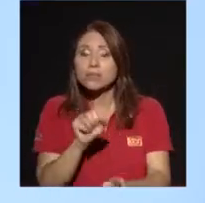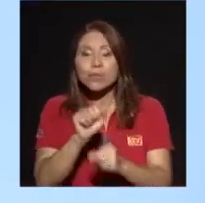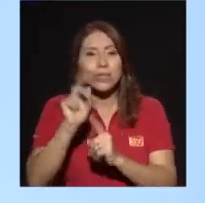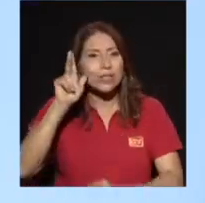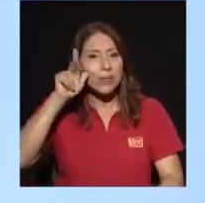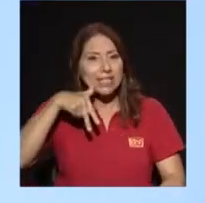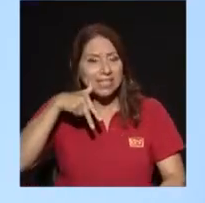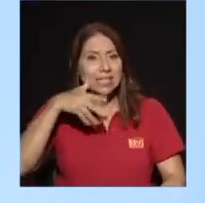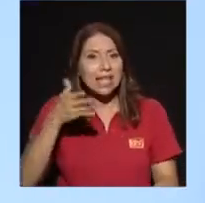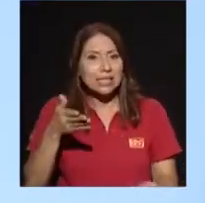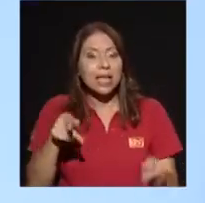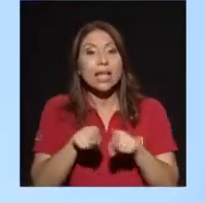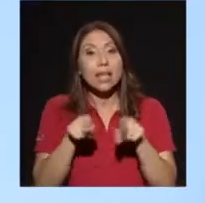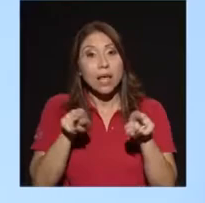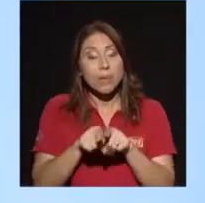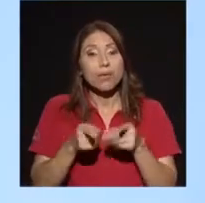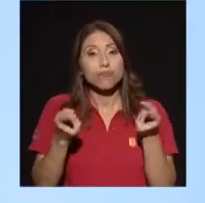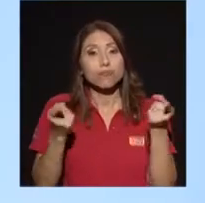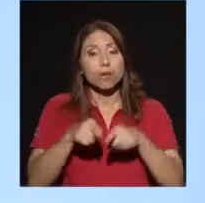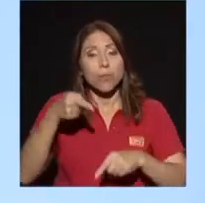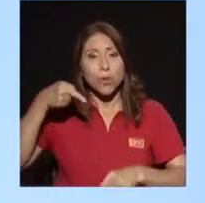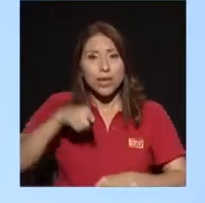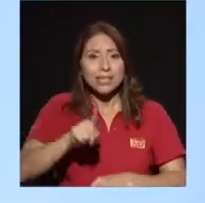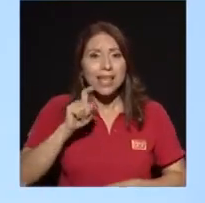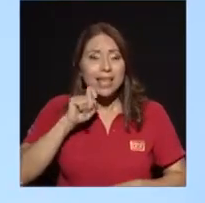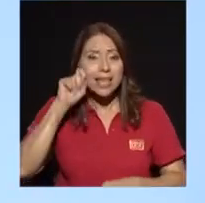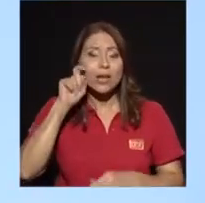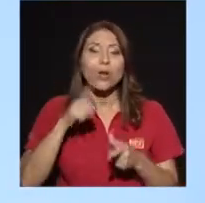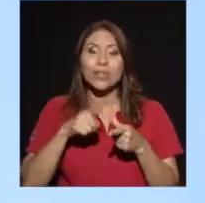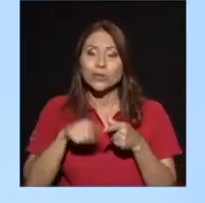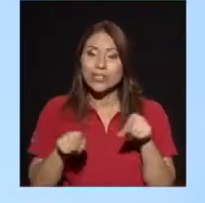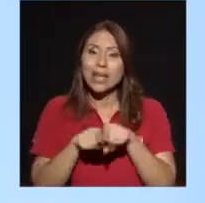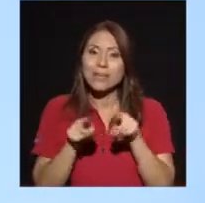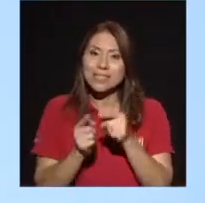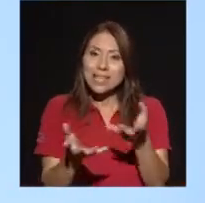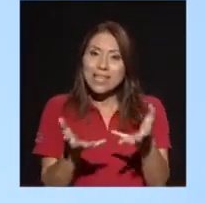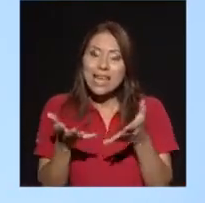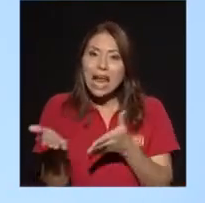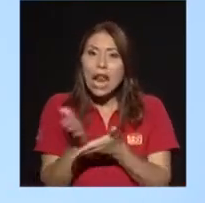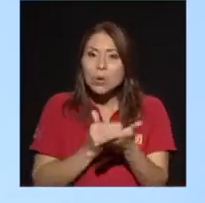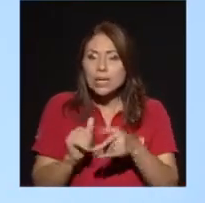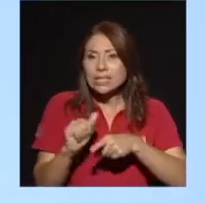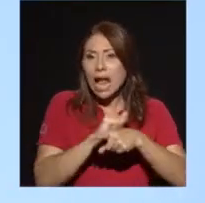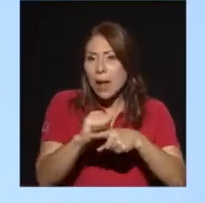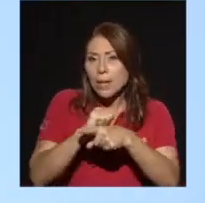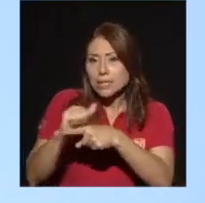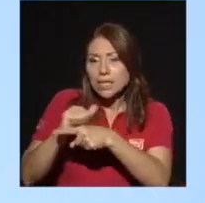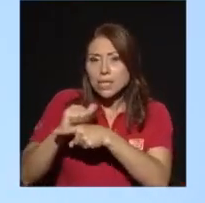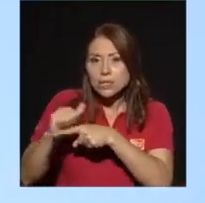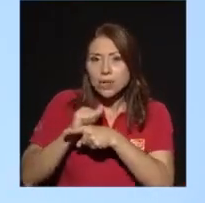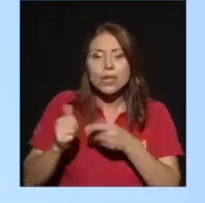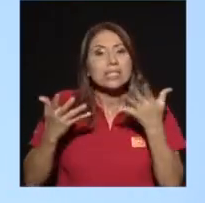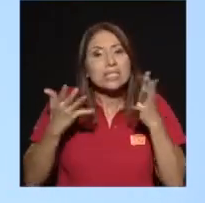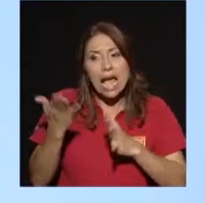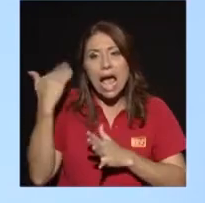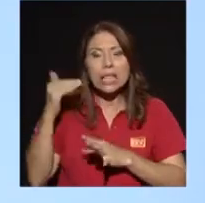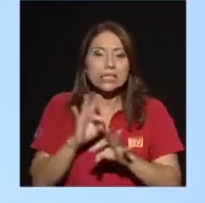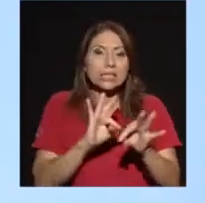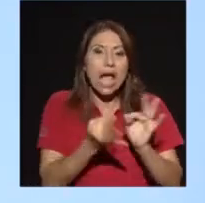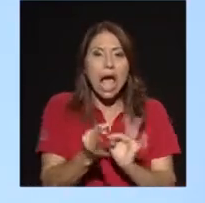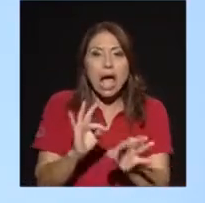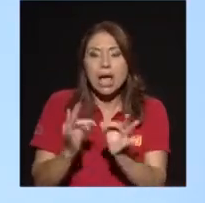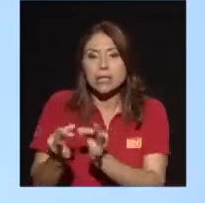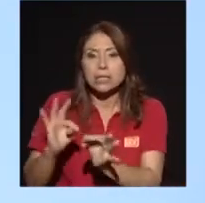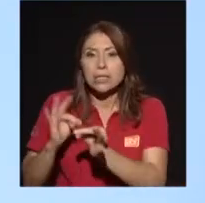las que inclusive se incurre en violencia de género. Entonces también se quieren generar algunas capacitaciones, se han dado talleres en distintas